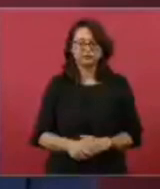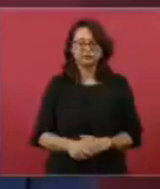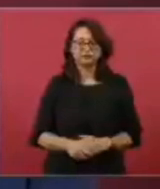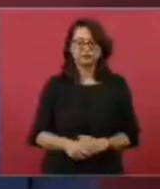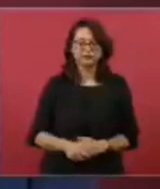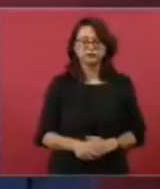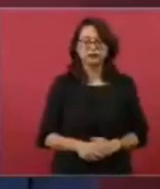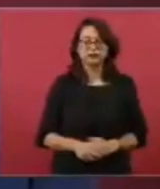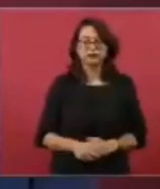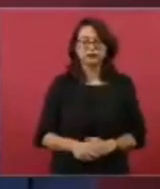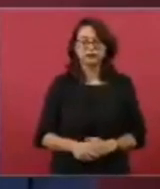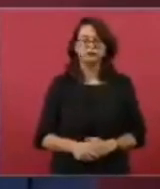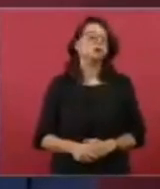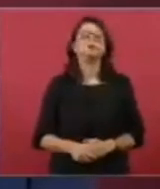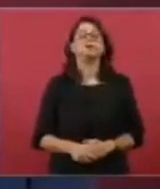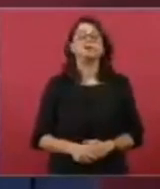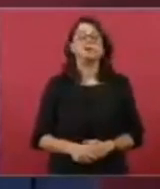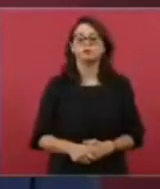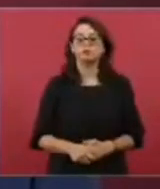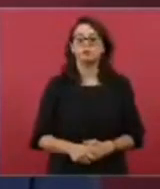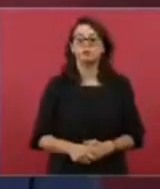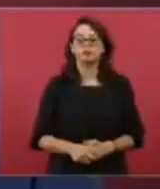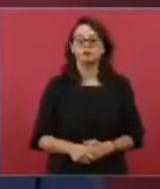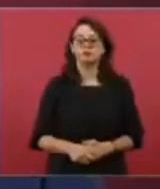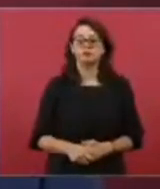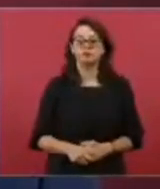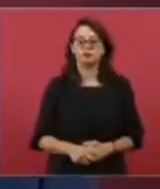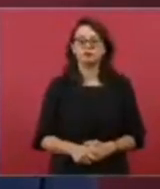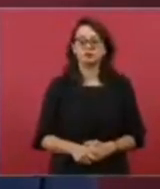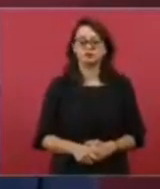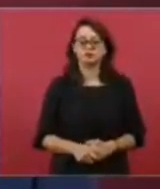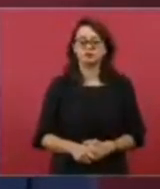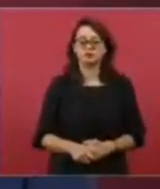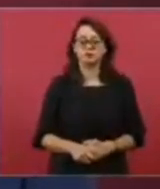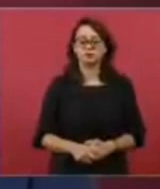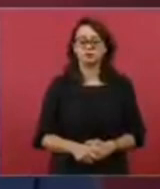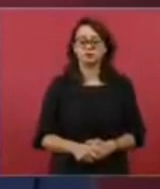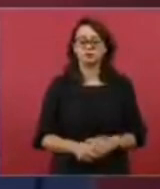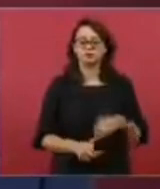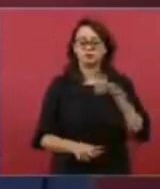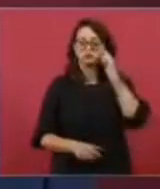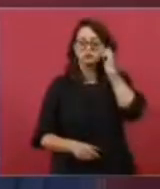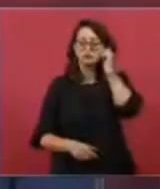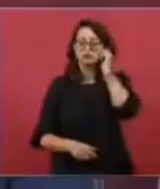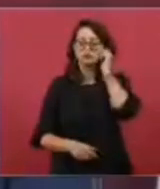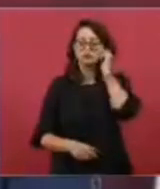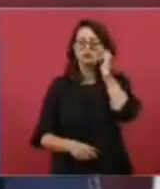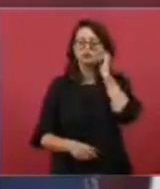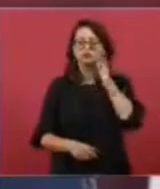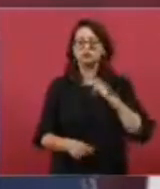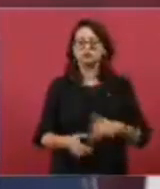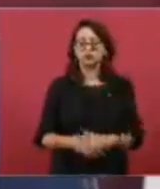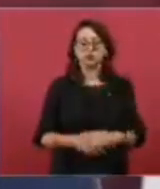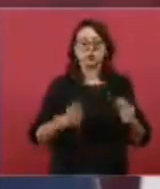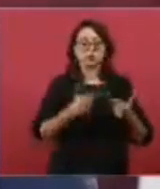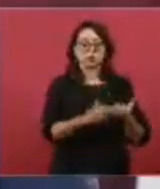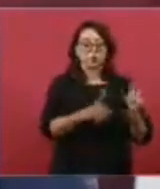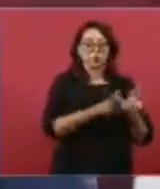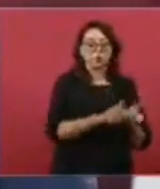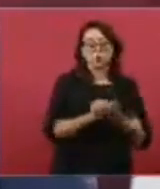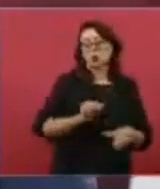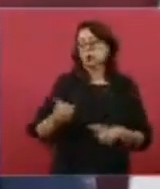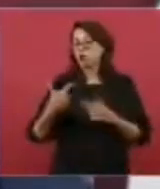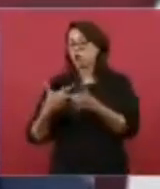Es un grupo que está enfrentado a otro grupo,